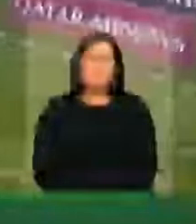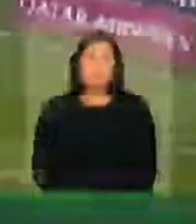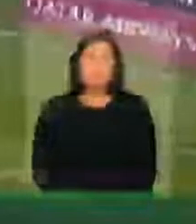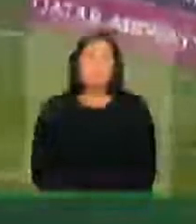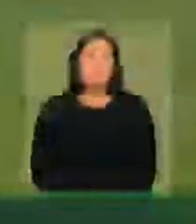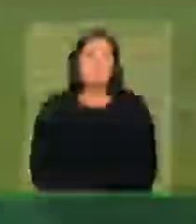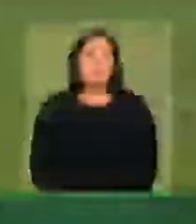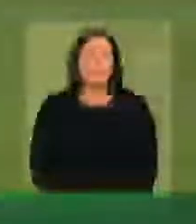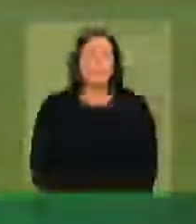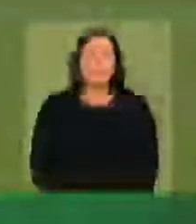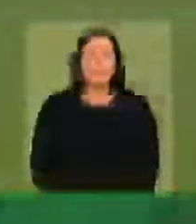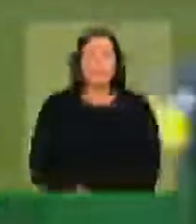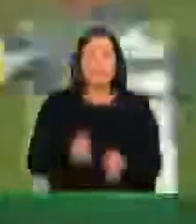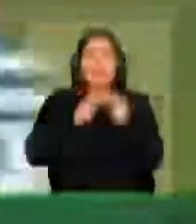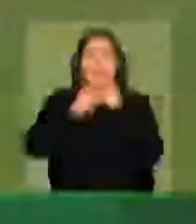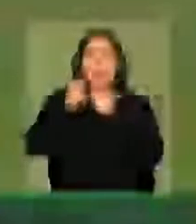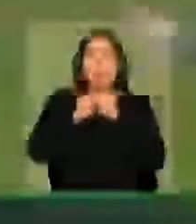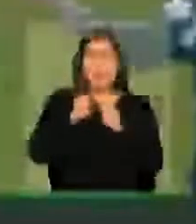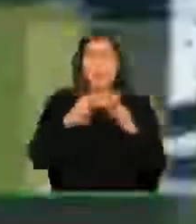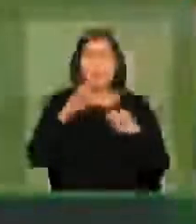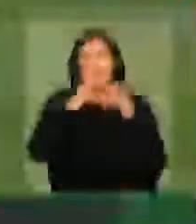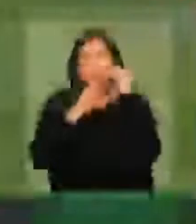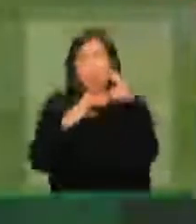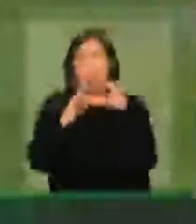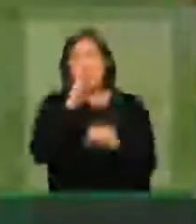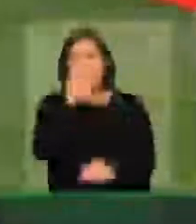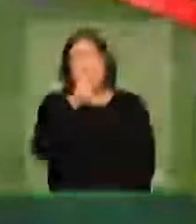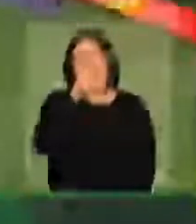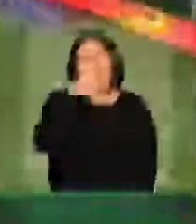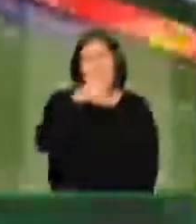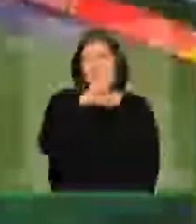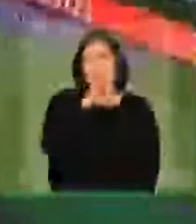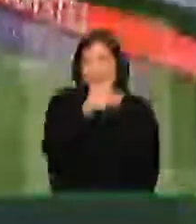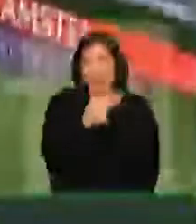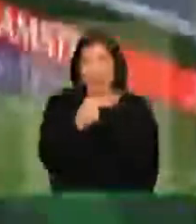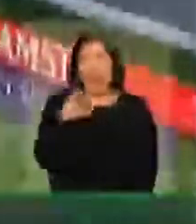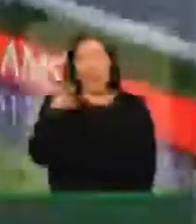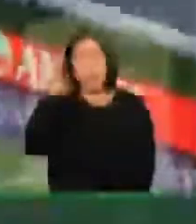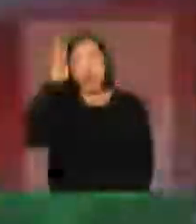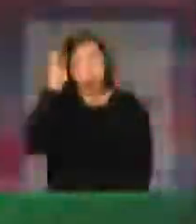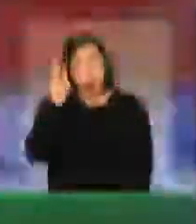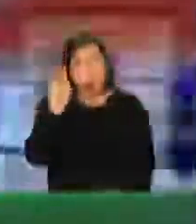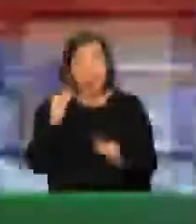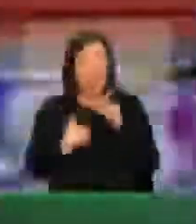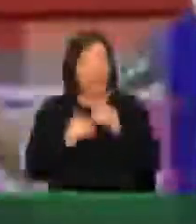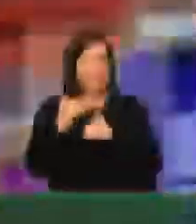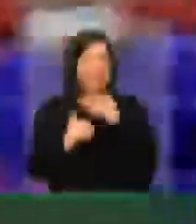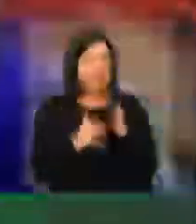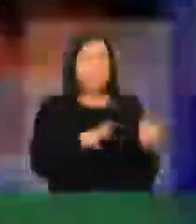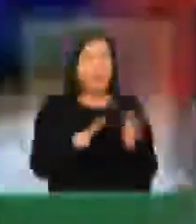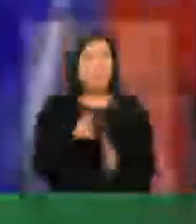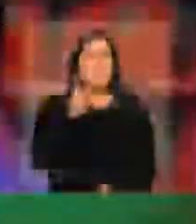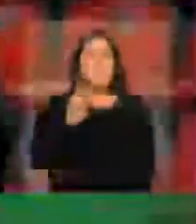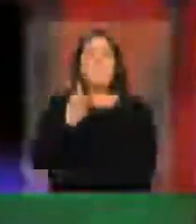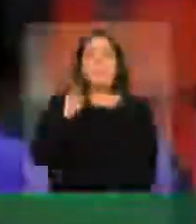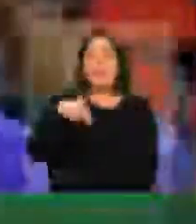Las negociaciones entre Palmeiras y la Roma están avanzadas y hay un principio de acuerdo para que Matías Viña juegue en el fútbol